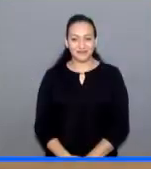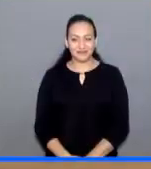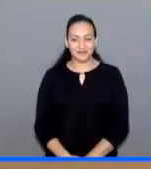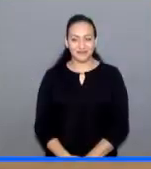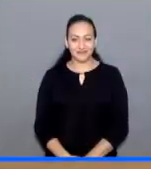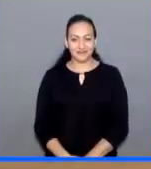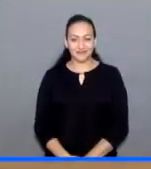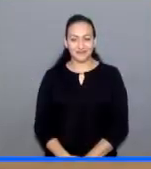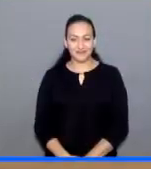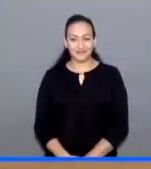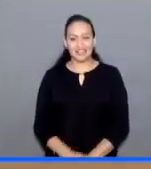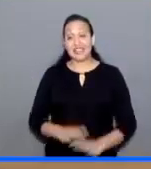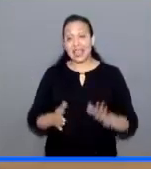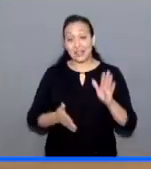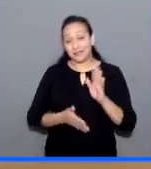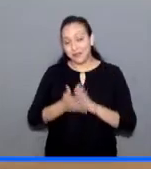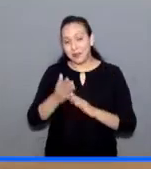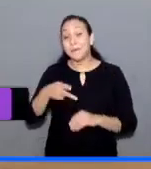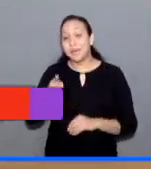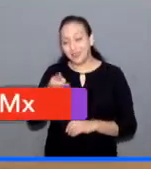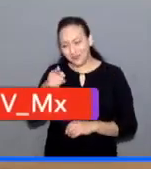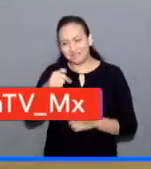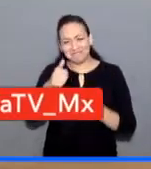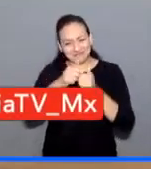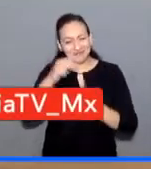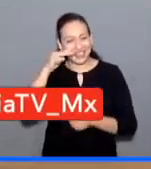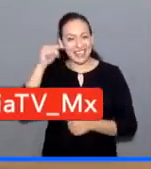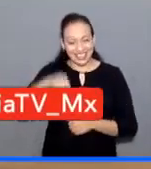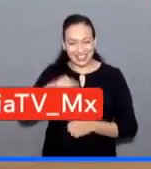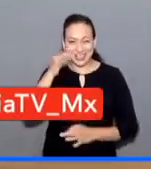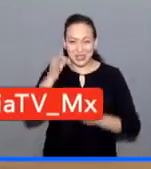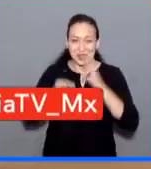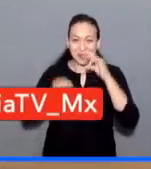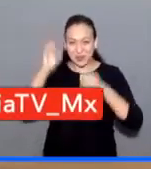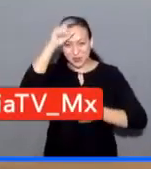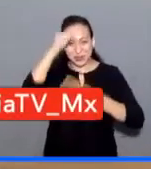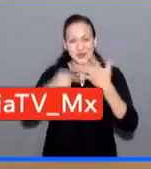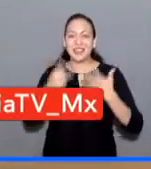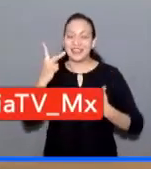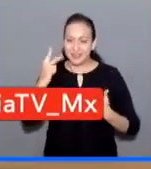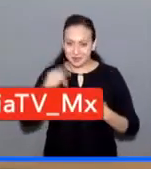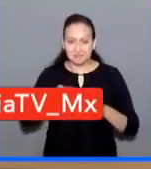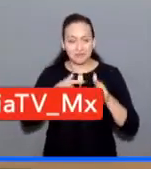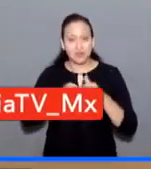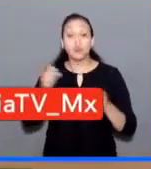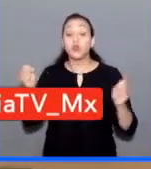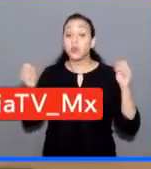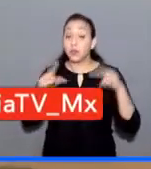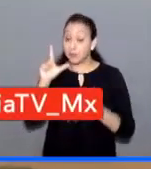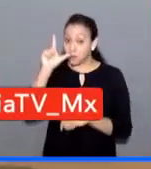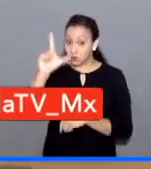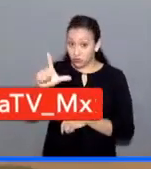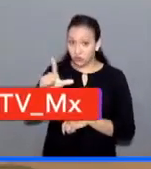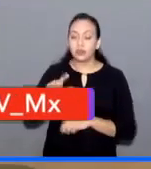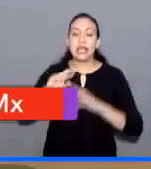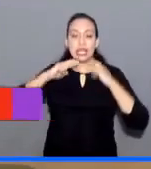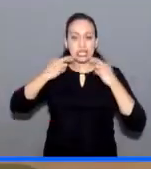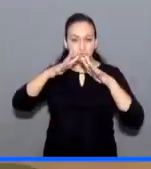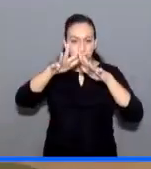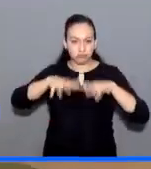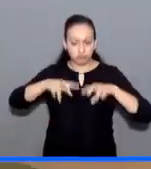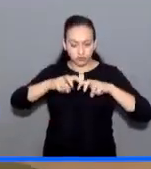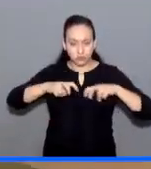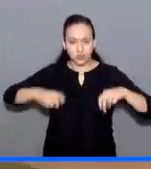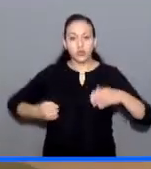Antes de despedirnos, le invitamos a continuar en la señal de Plural TV. Lo invitamos el próximo lunes a seguir la sesión del Pleno de la Suprema